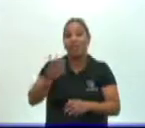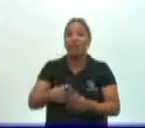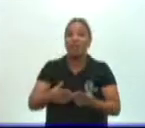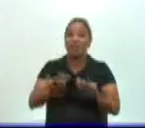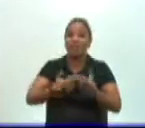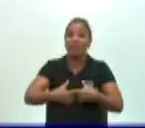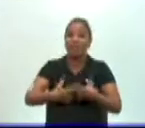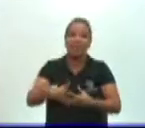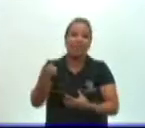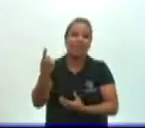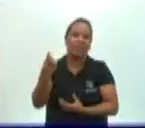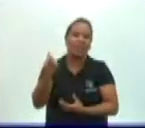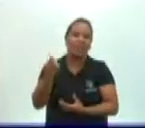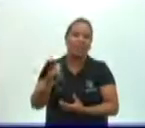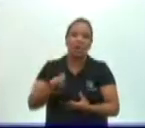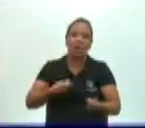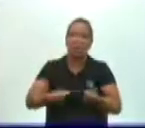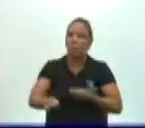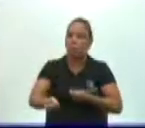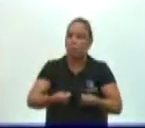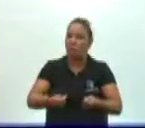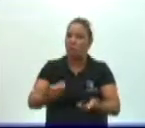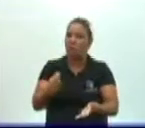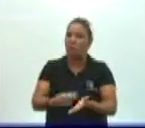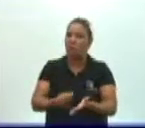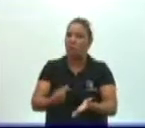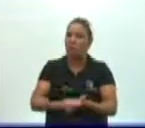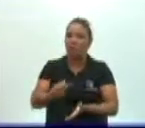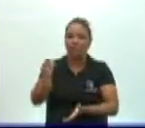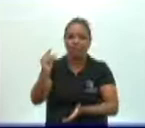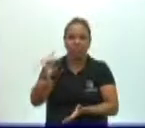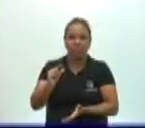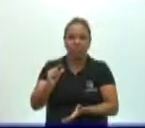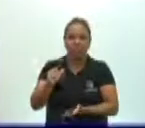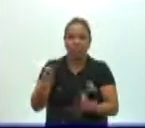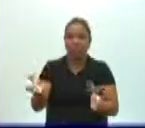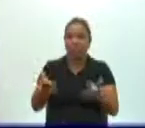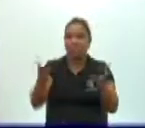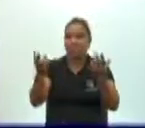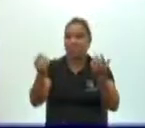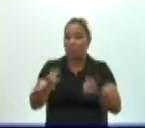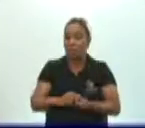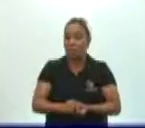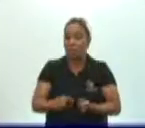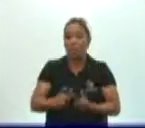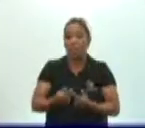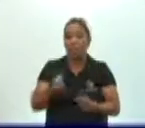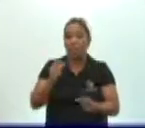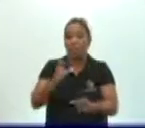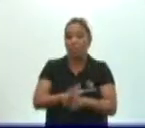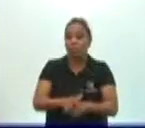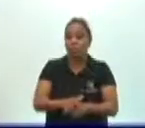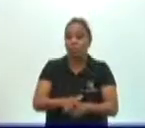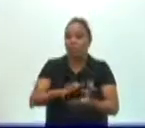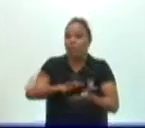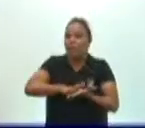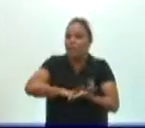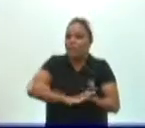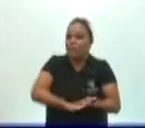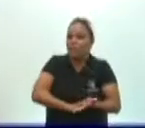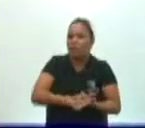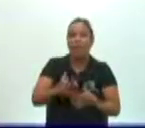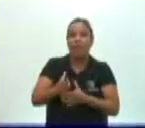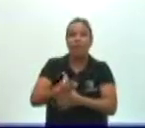también necesitaban un mercado que les comprara las baratijas que desarrollaban. Por eso es que comienzan a presionar a las diferentes potencias